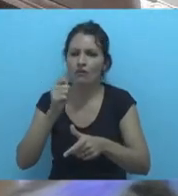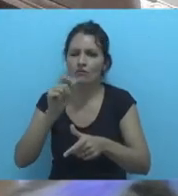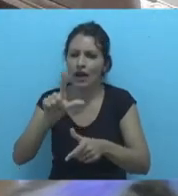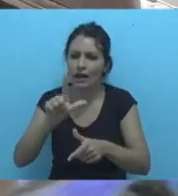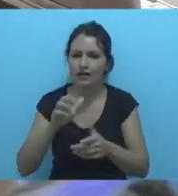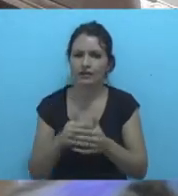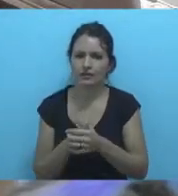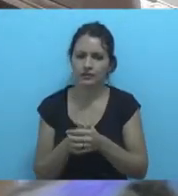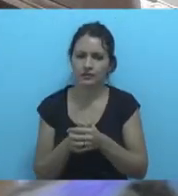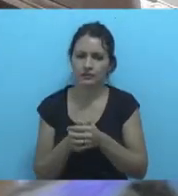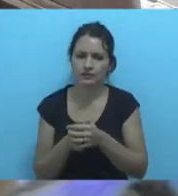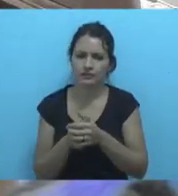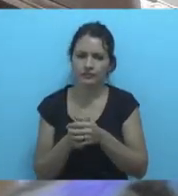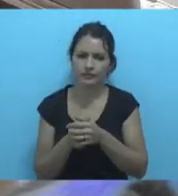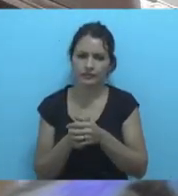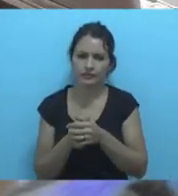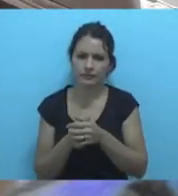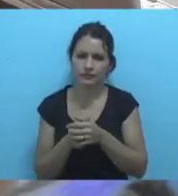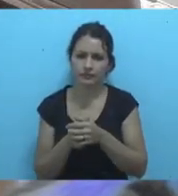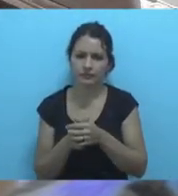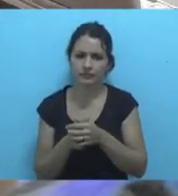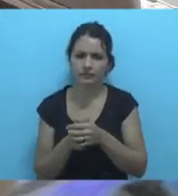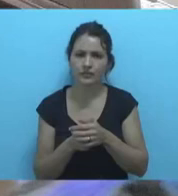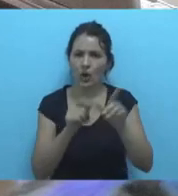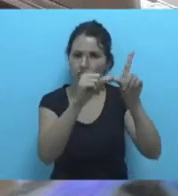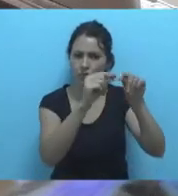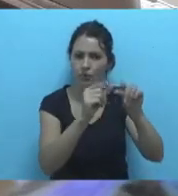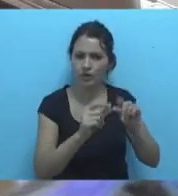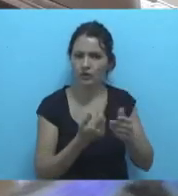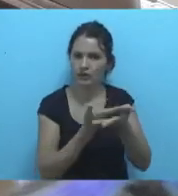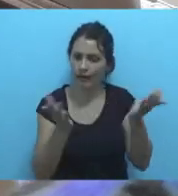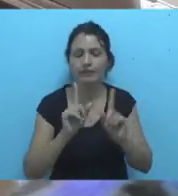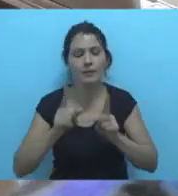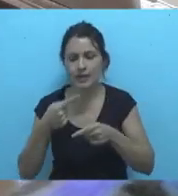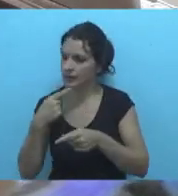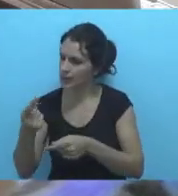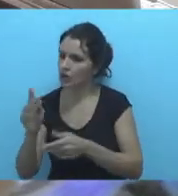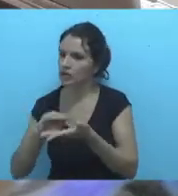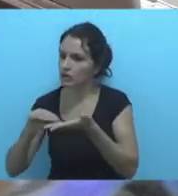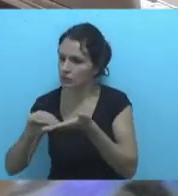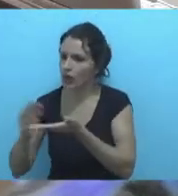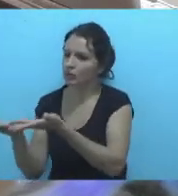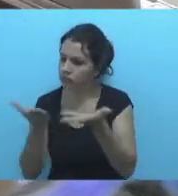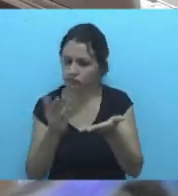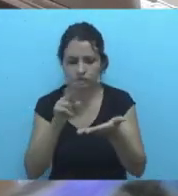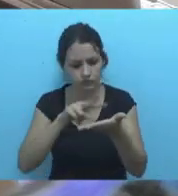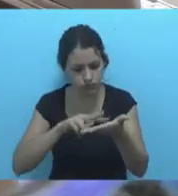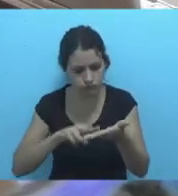hablando de a quién se le da y a quién no se le da, están los números a la vista. Lo invito también para que esta documentación,